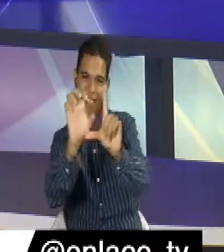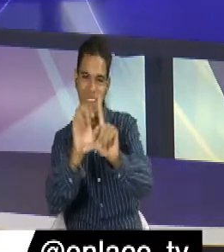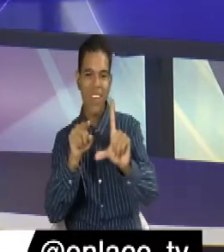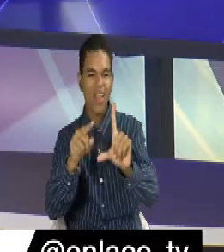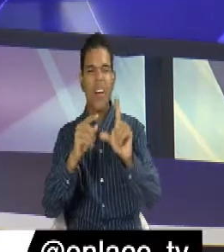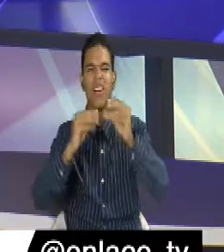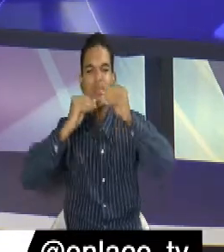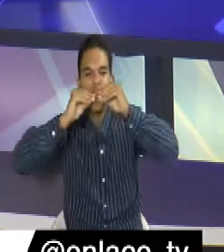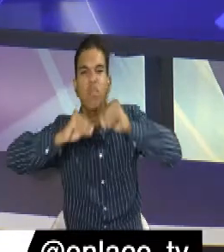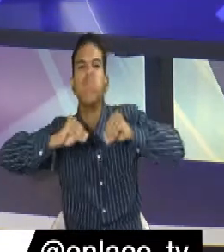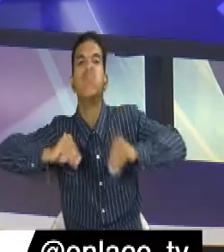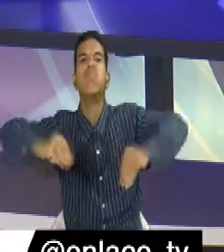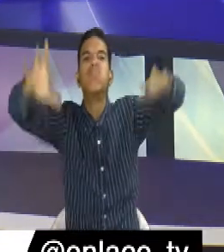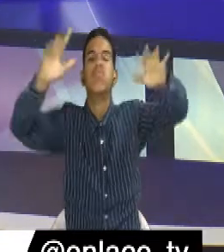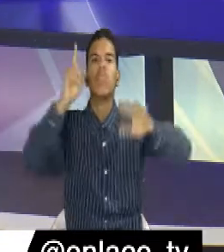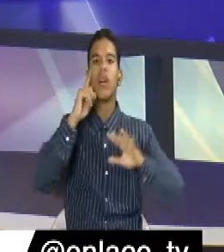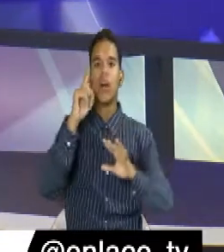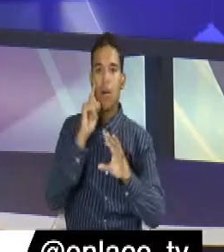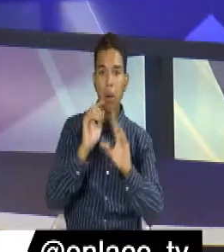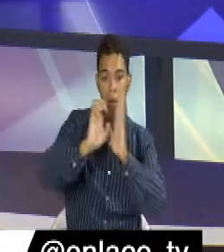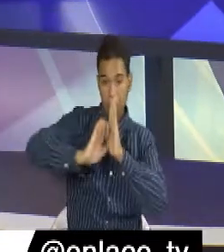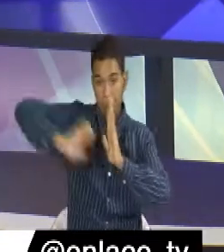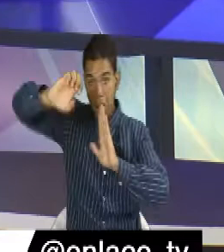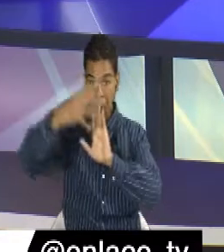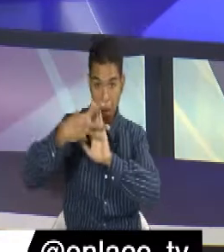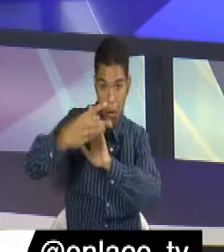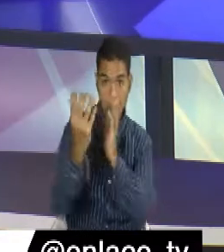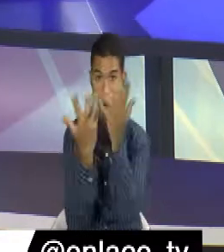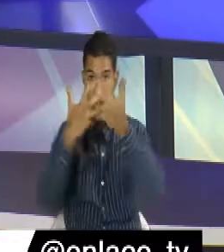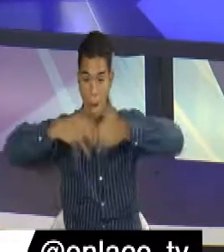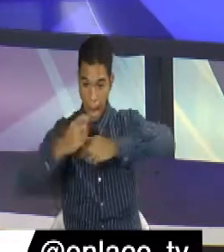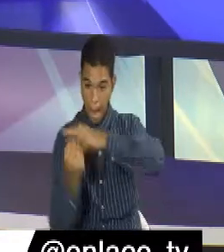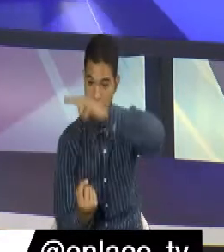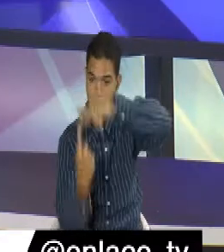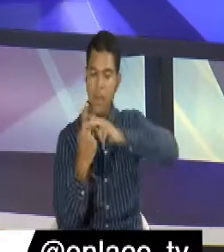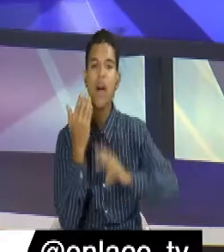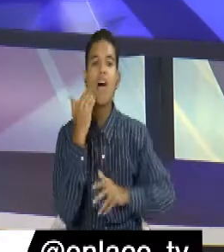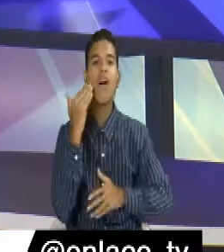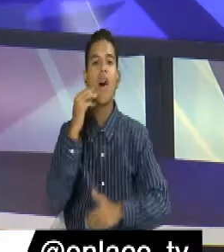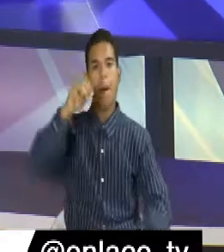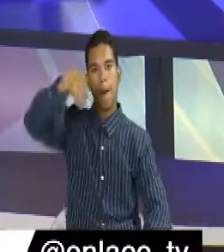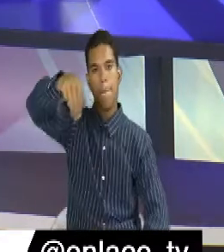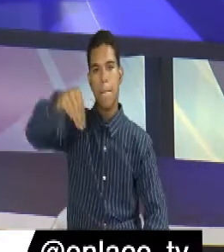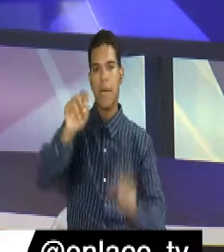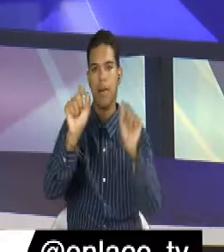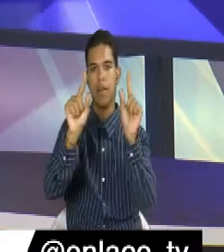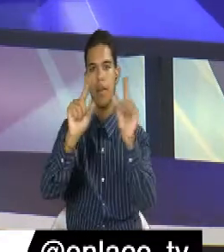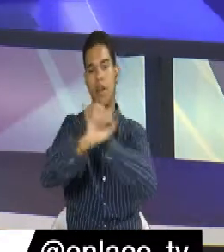de empresas en la ciudad. Esta iniciativa comienza este martes a las 11 de la mañana.